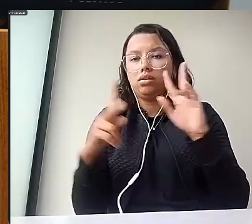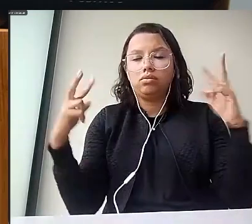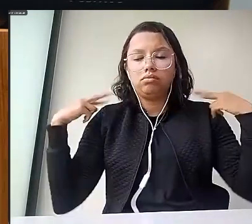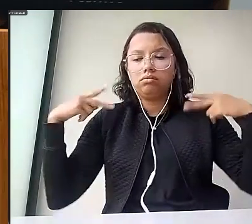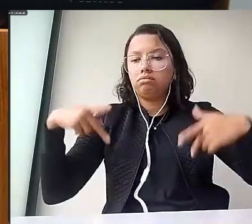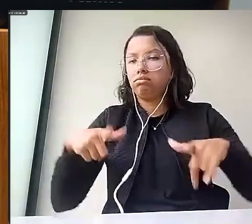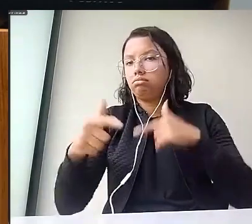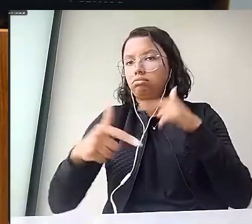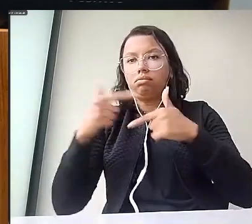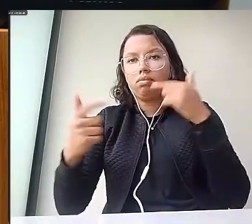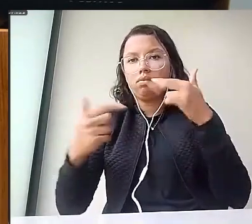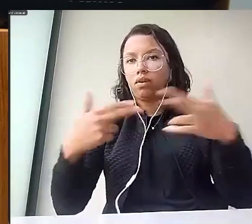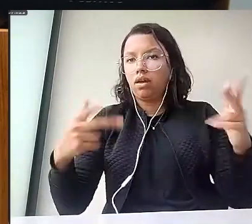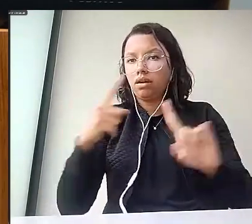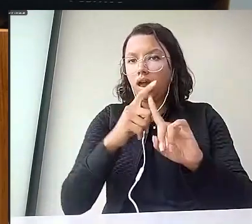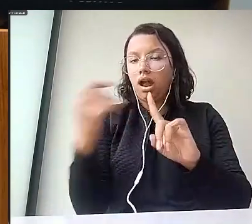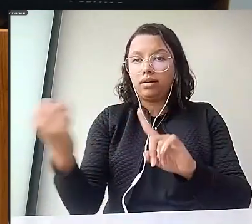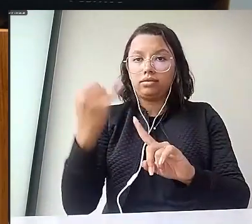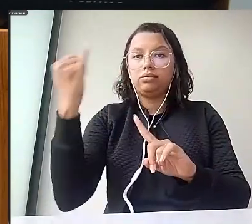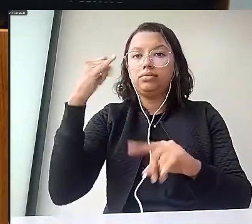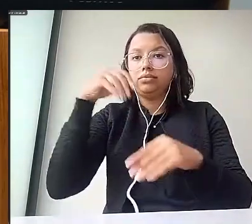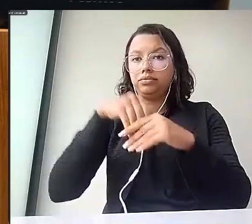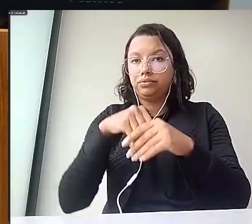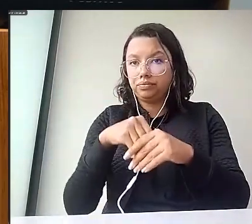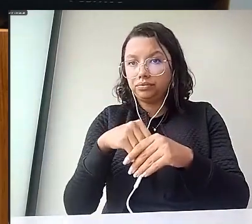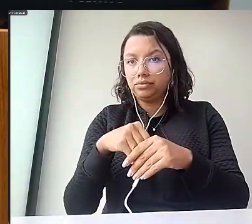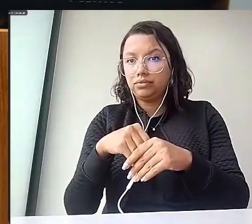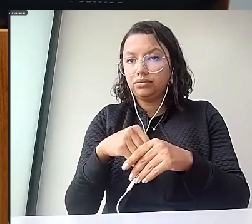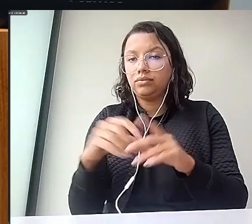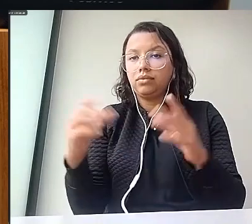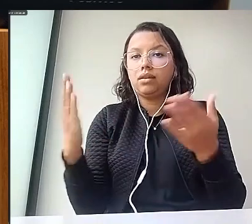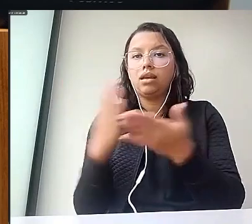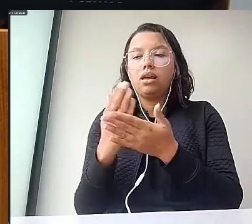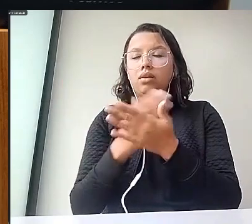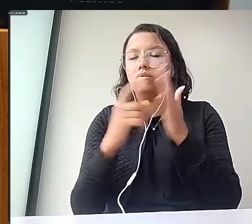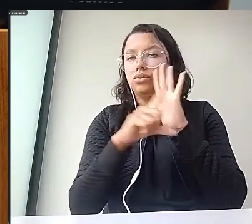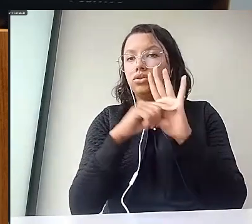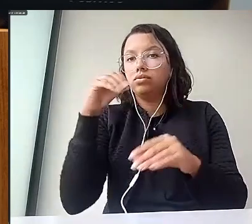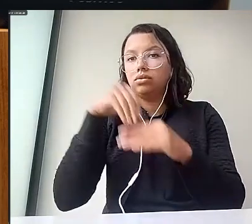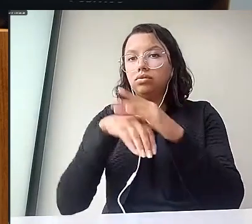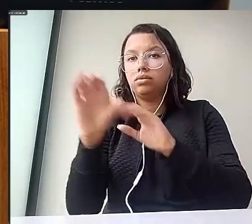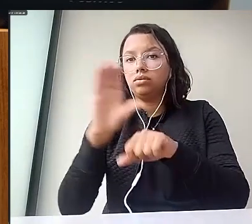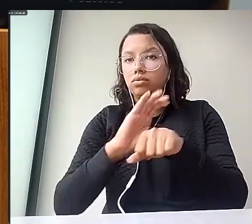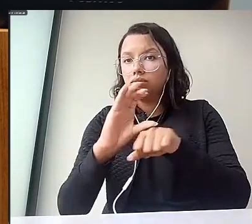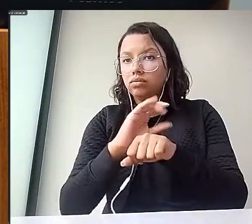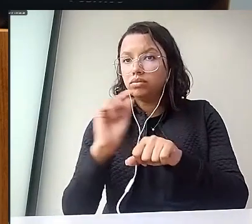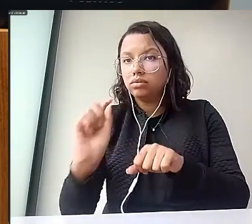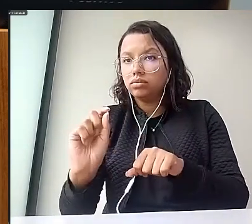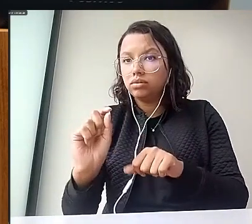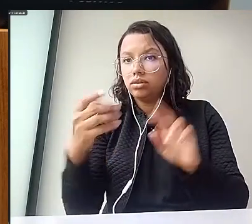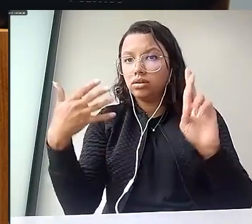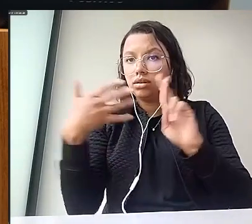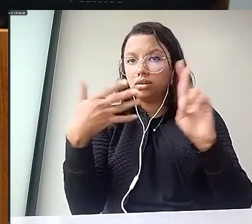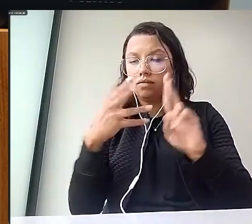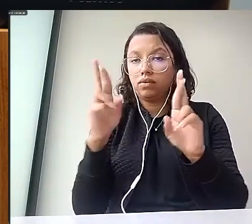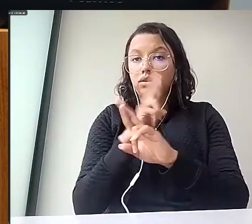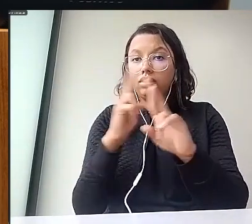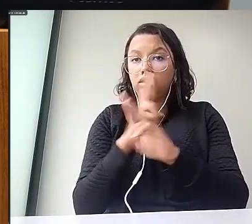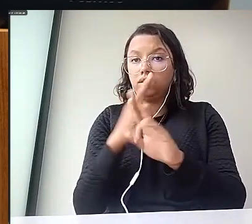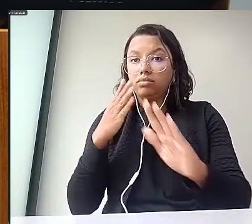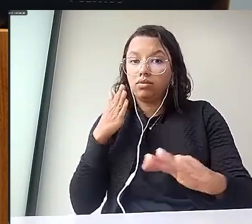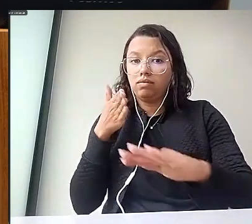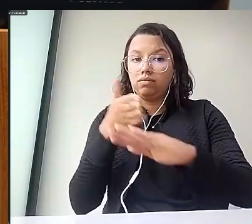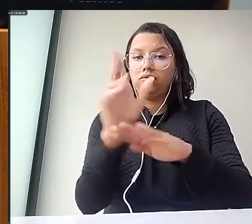etcétera, etcétera. Además, hay otros artículos en la Constitución que refieren a la intervención de la ley.